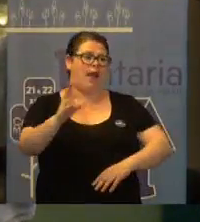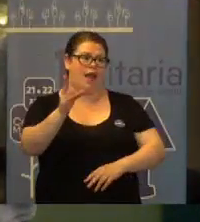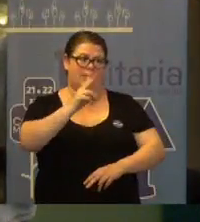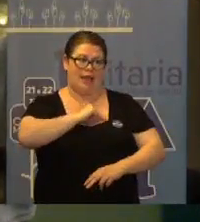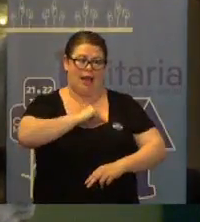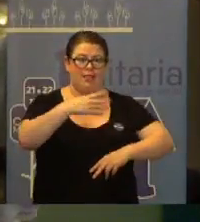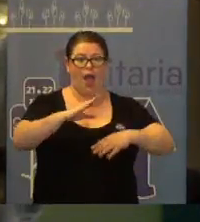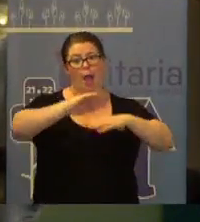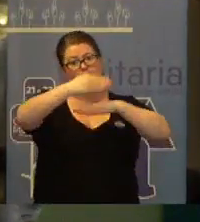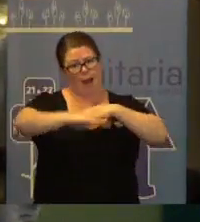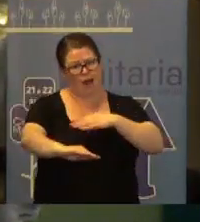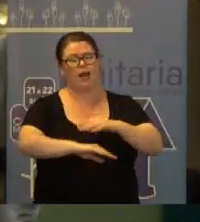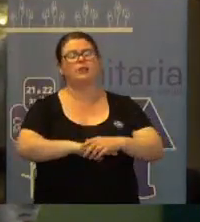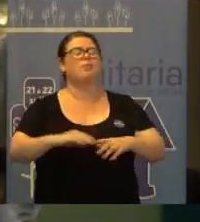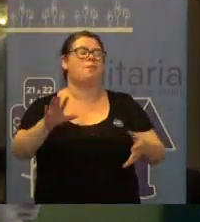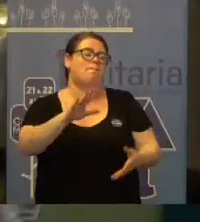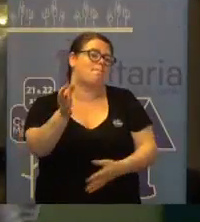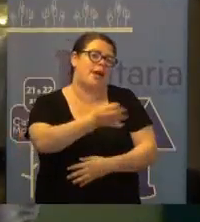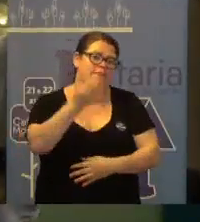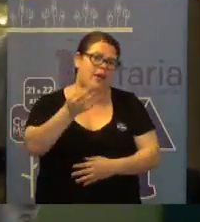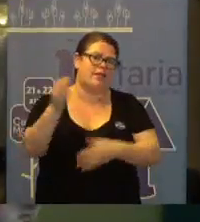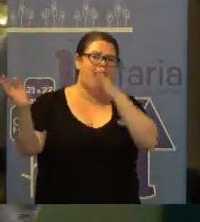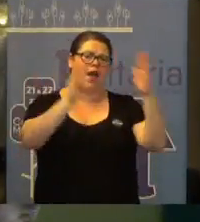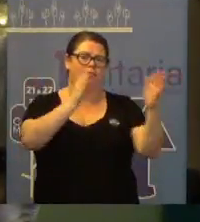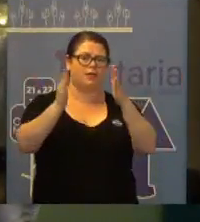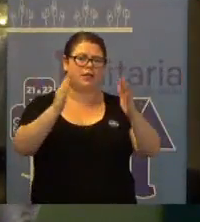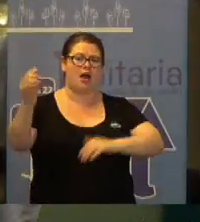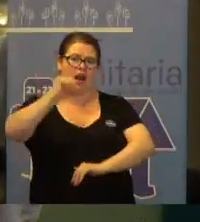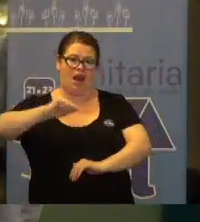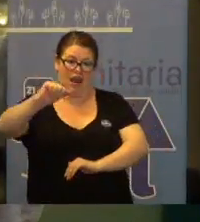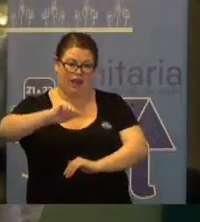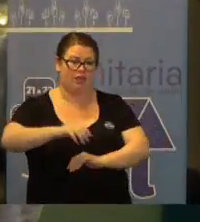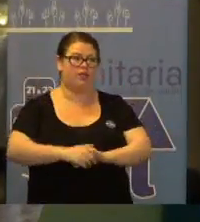era moi adecuada a este tempo líquido, non? Porque